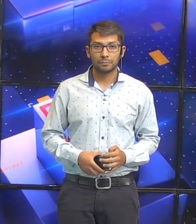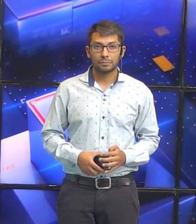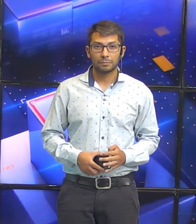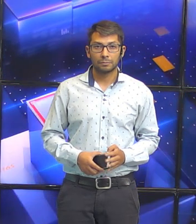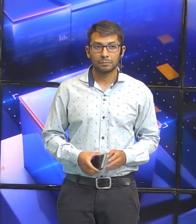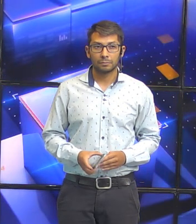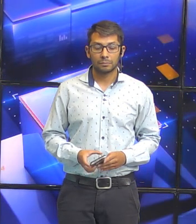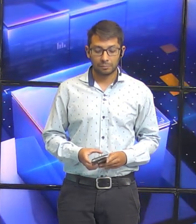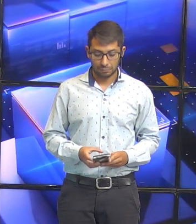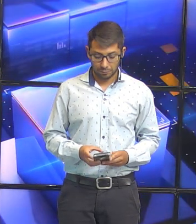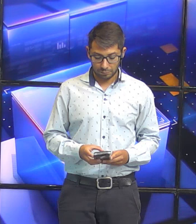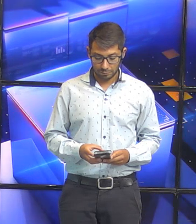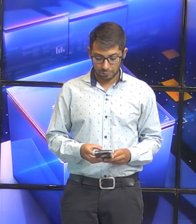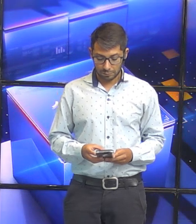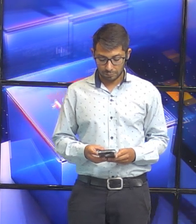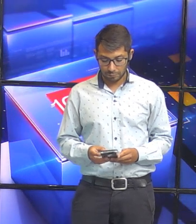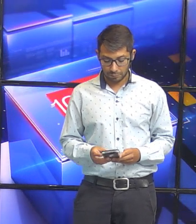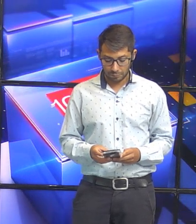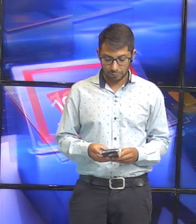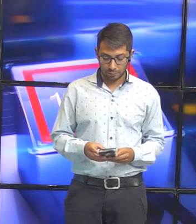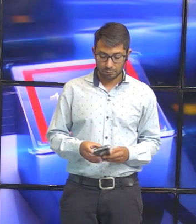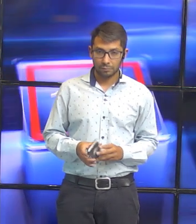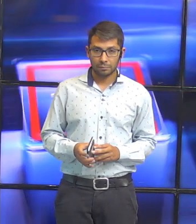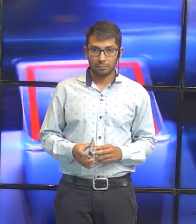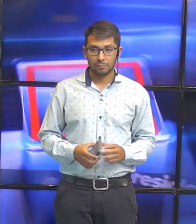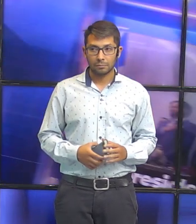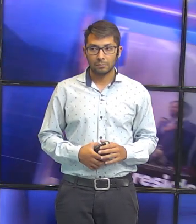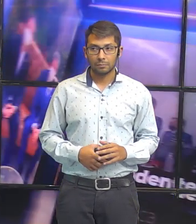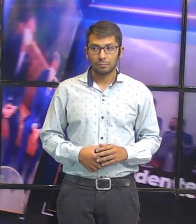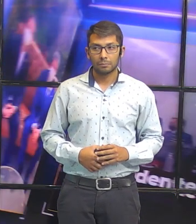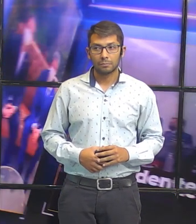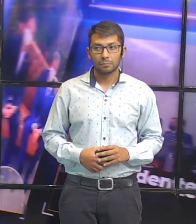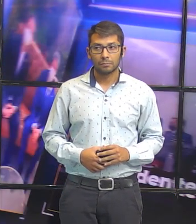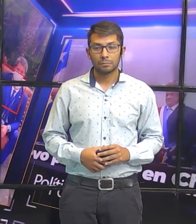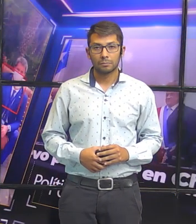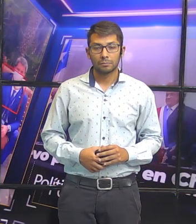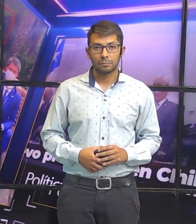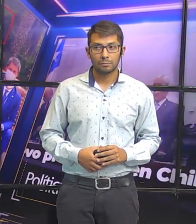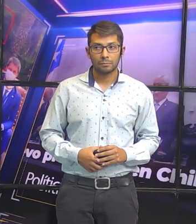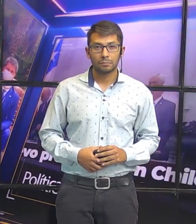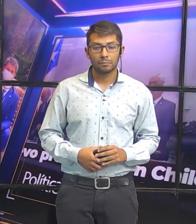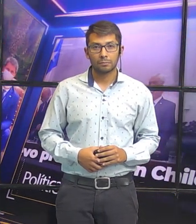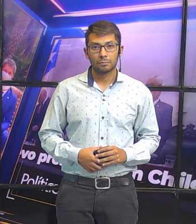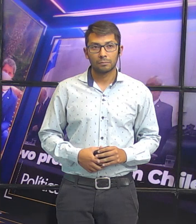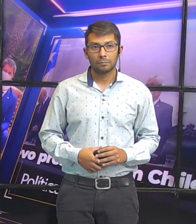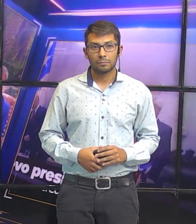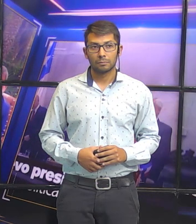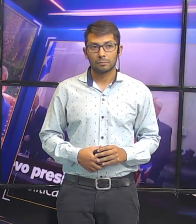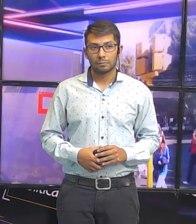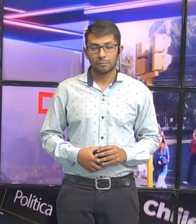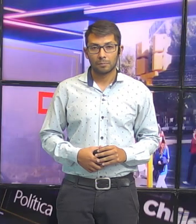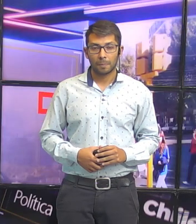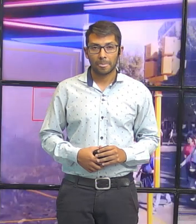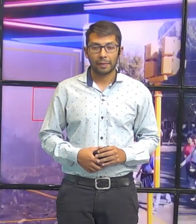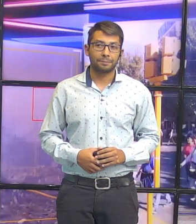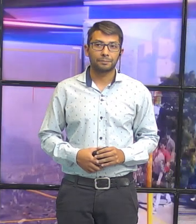medidas así de carácter tan tan general en algún caso a veces quizás se quedan cortas porque hay llamas de actividad que pueden